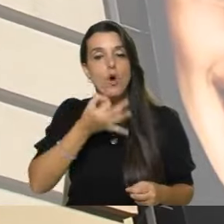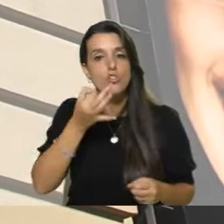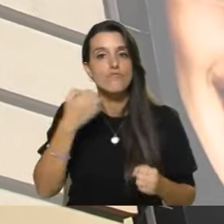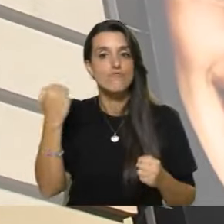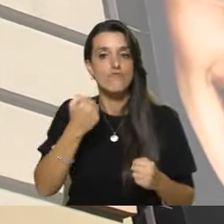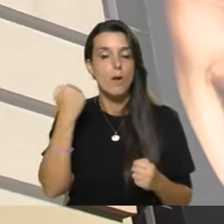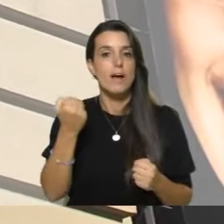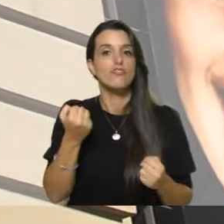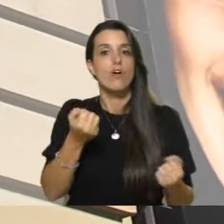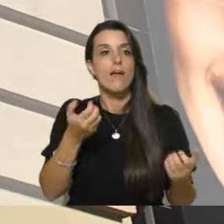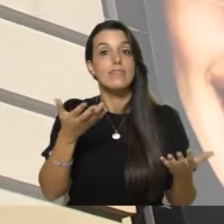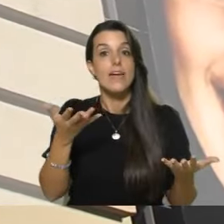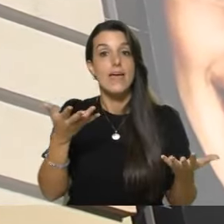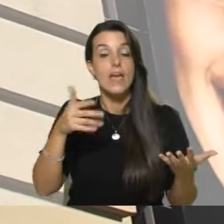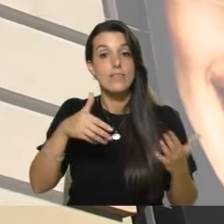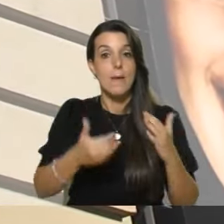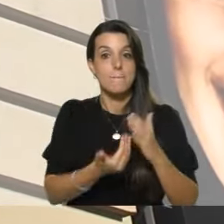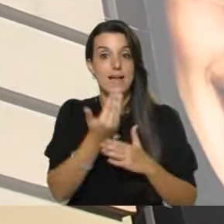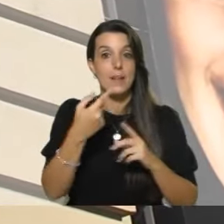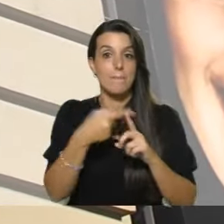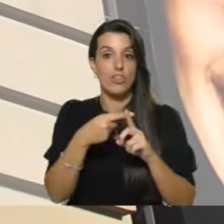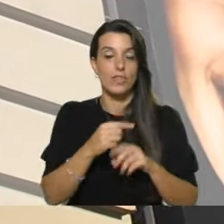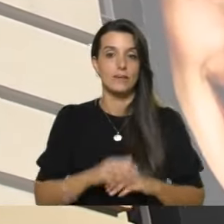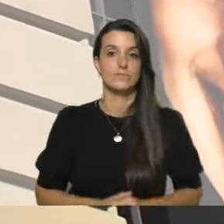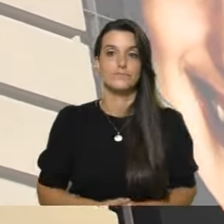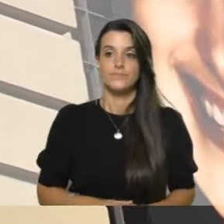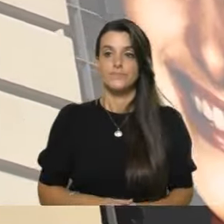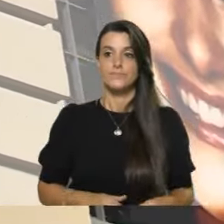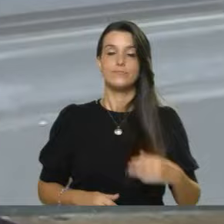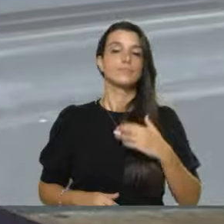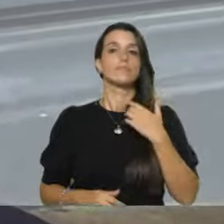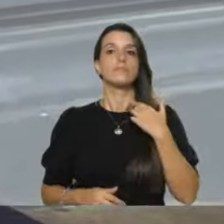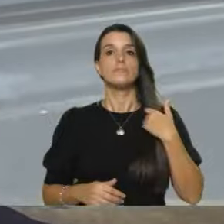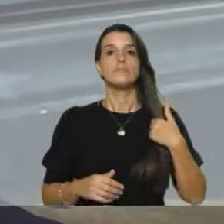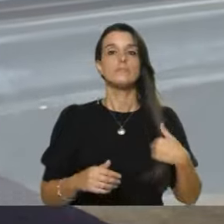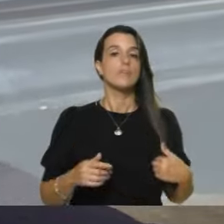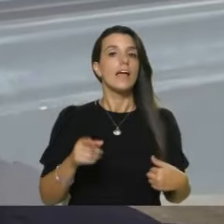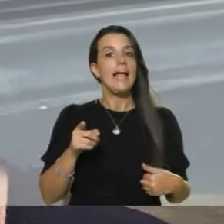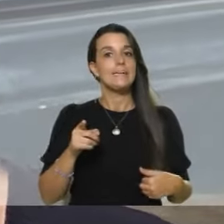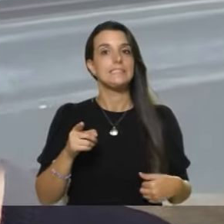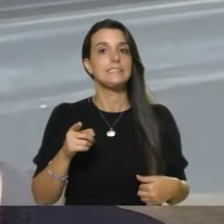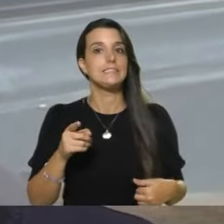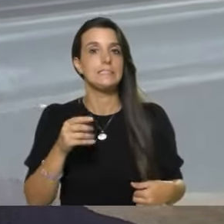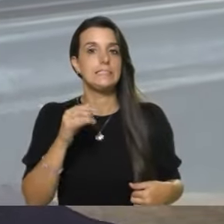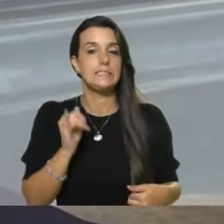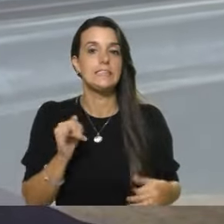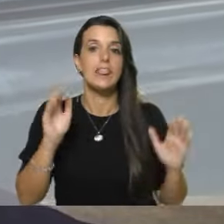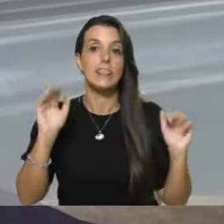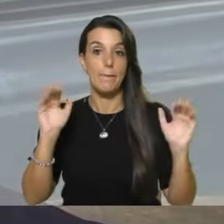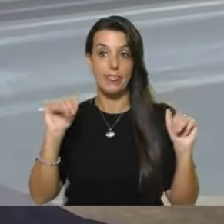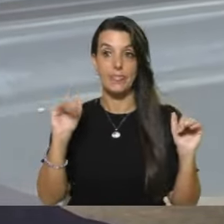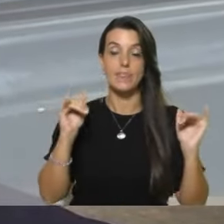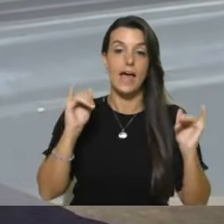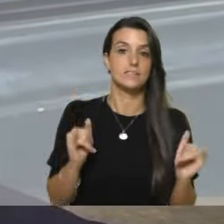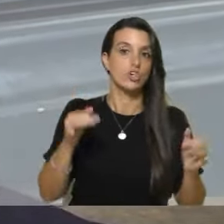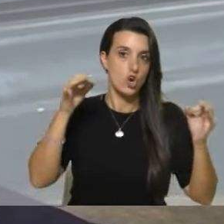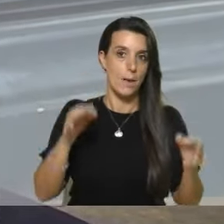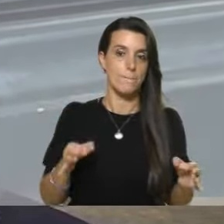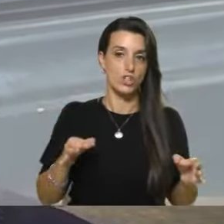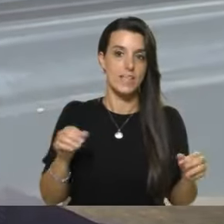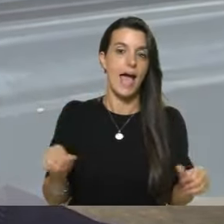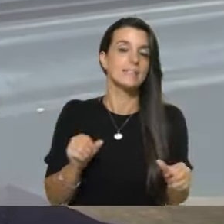que recogimos a lo largo de esta mañana y mediodía. Es una manera, es la despedida que correspondía